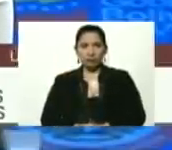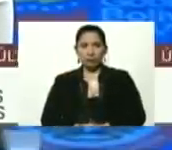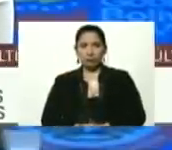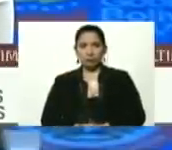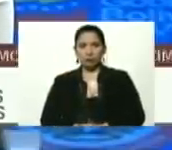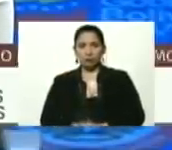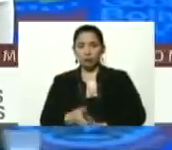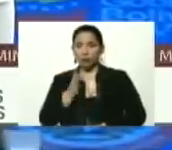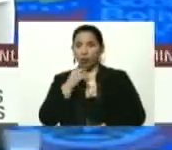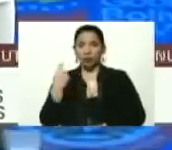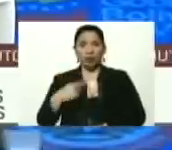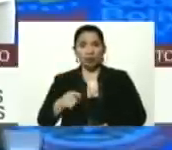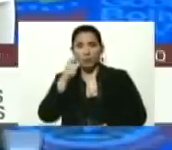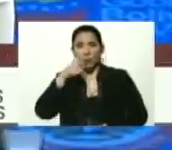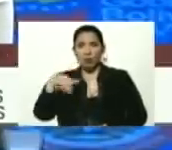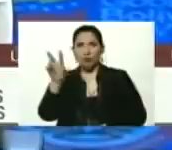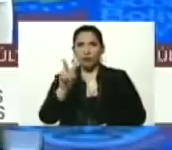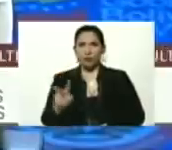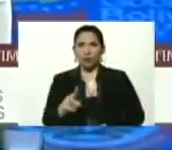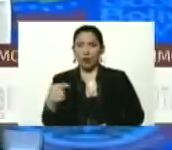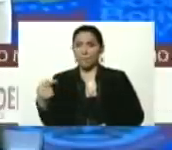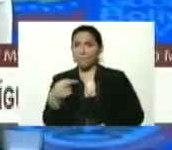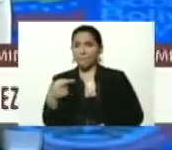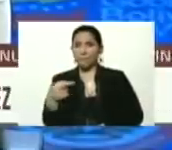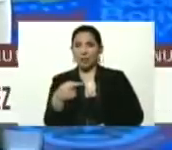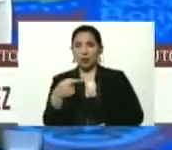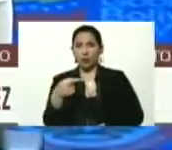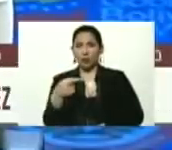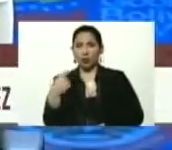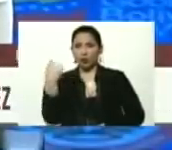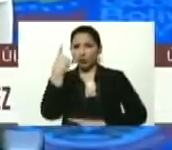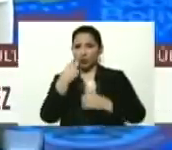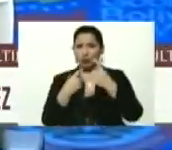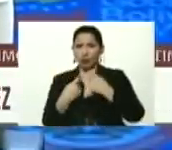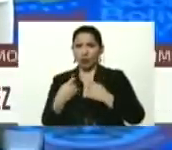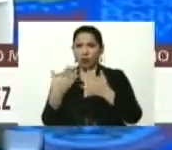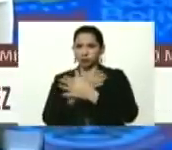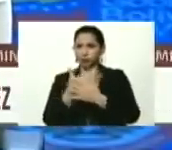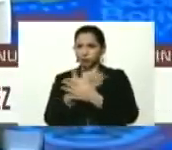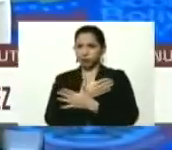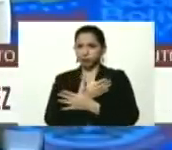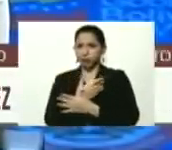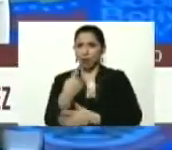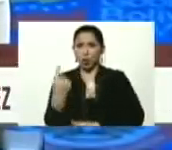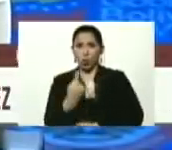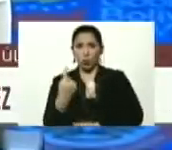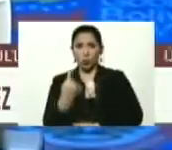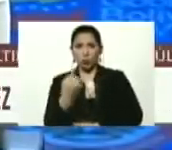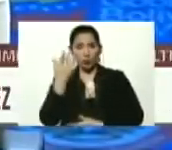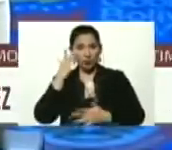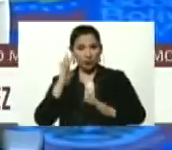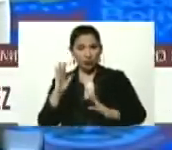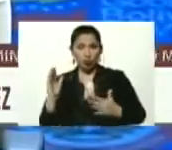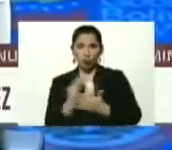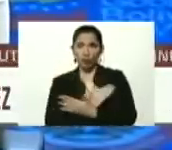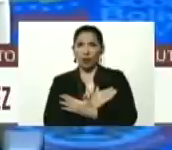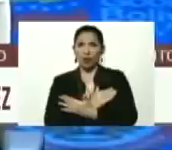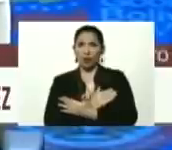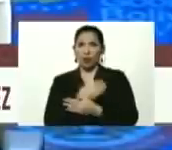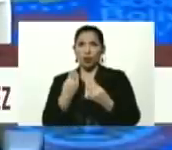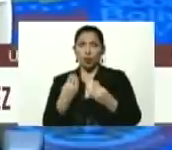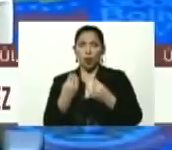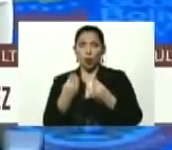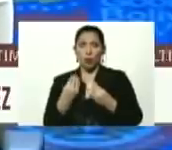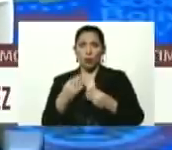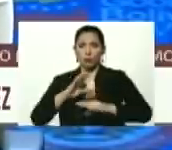No tenga el pueblo de Venezuela la menor duda que aquí lo único que se ha pretendido es robar, como en efecto se